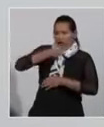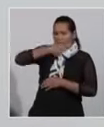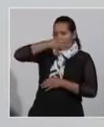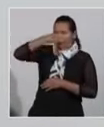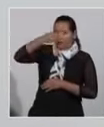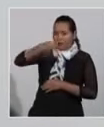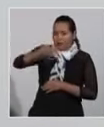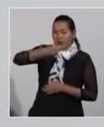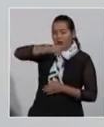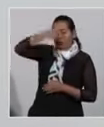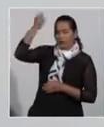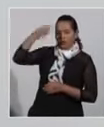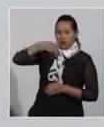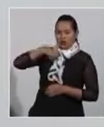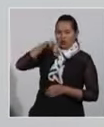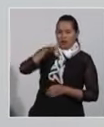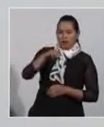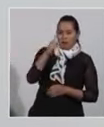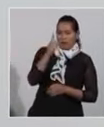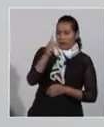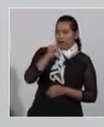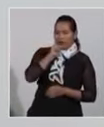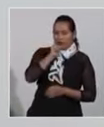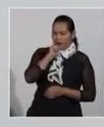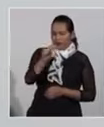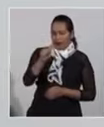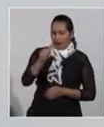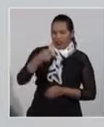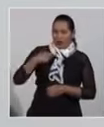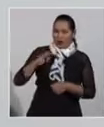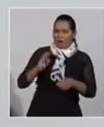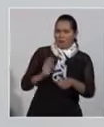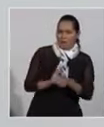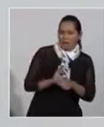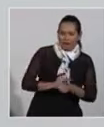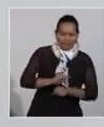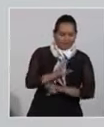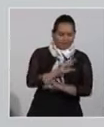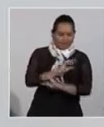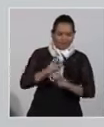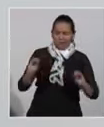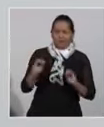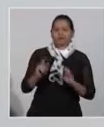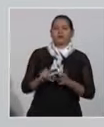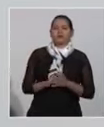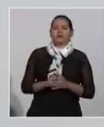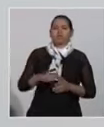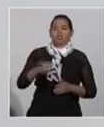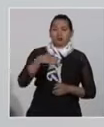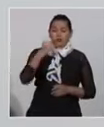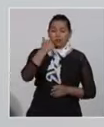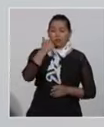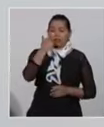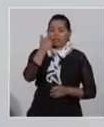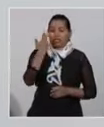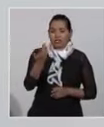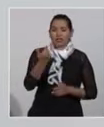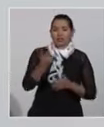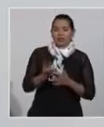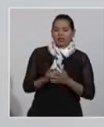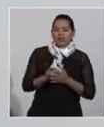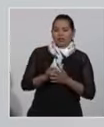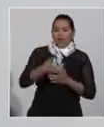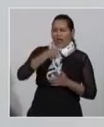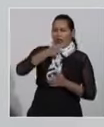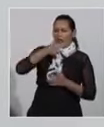no soy Ministerio Público, tampoco soy defensora de oficio. Si ustedes tienen algún señalamiento contra el gobernador, el